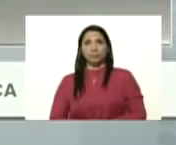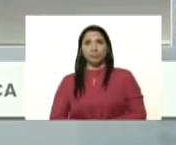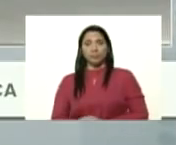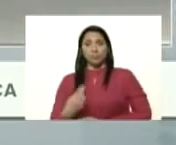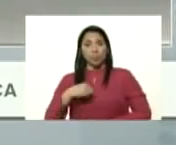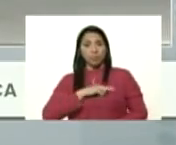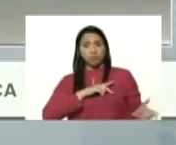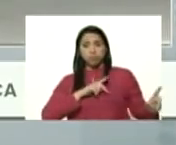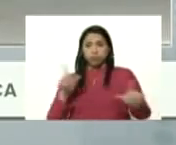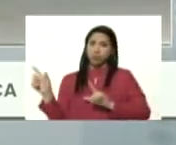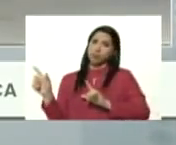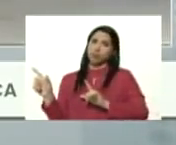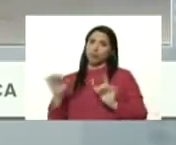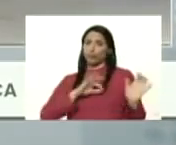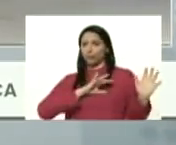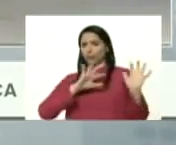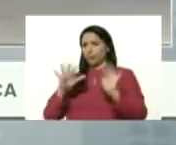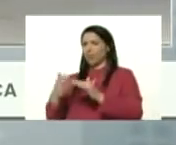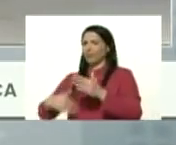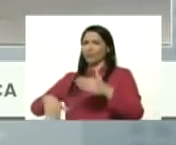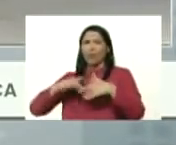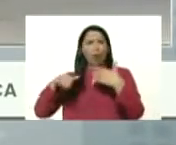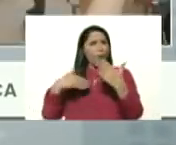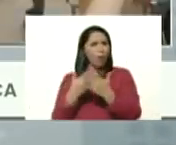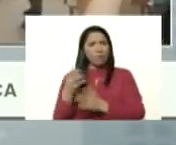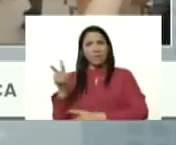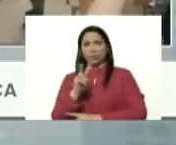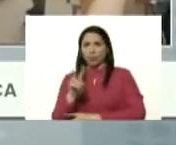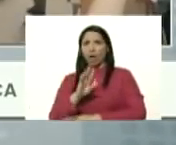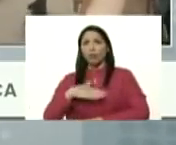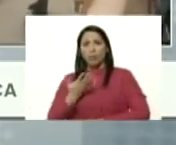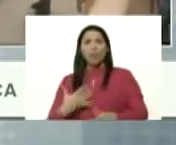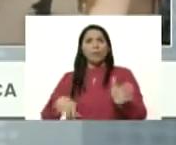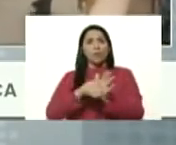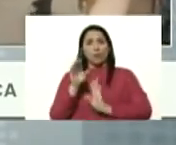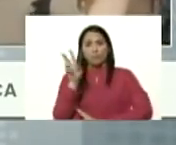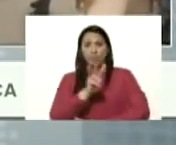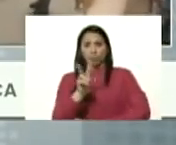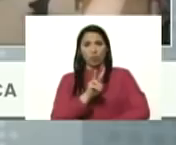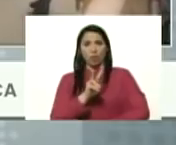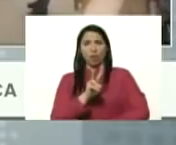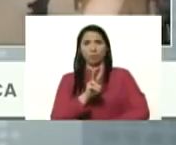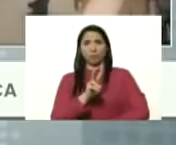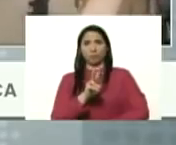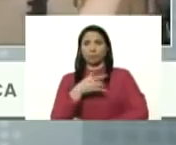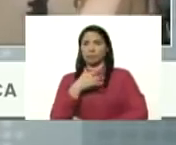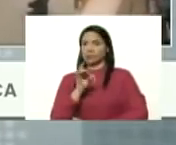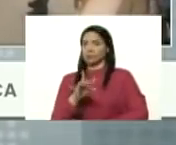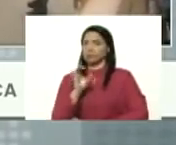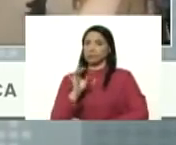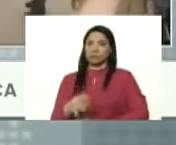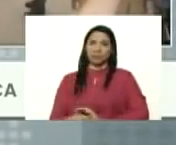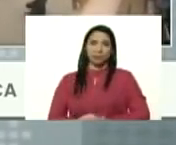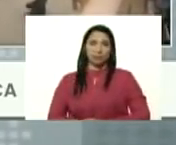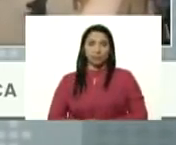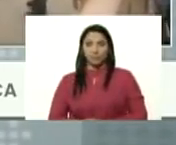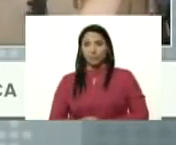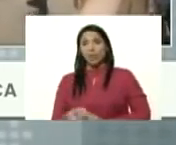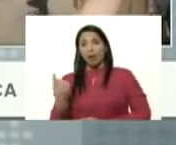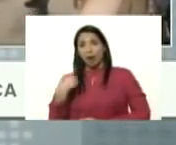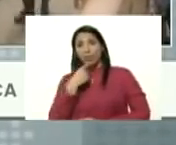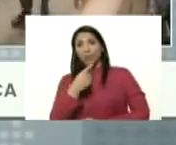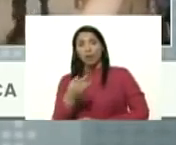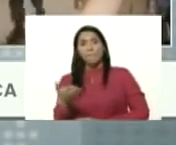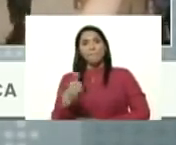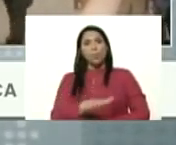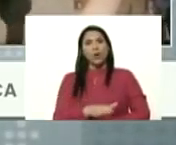estamos listos para traernos a todos los venezolanos que haya que traerse, donde estén. Muy dolorosa, ayer dije, la